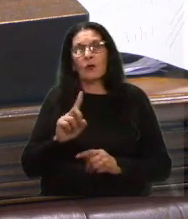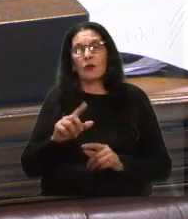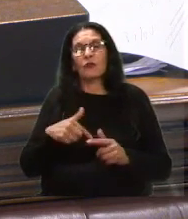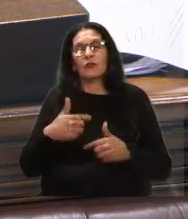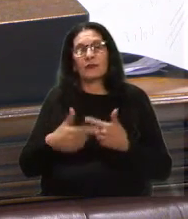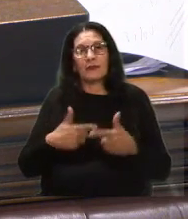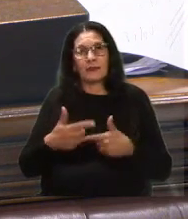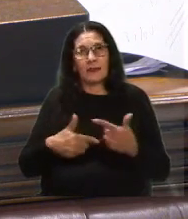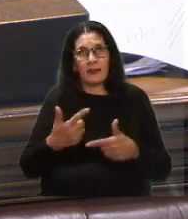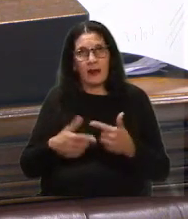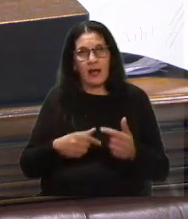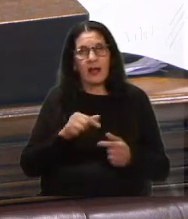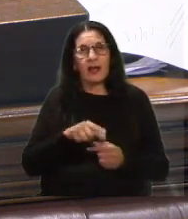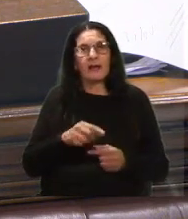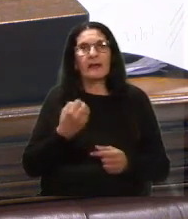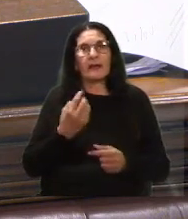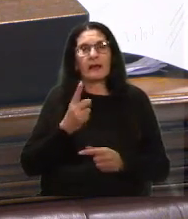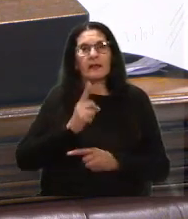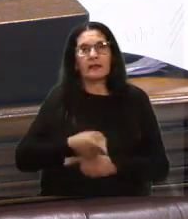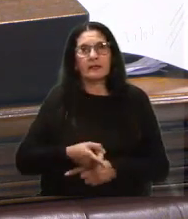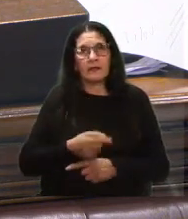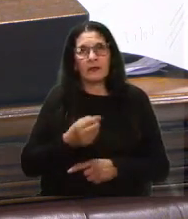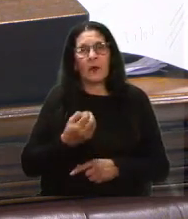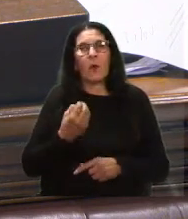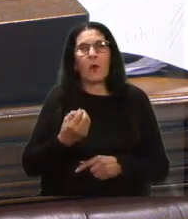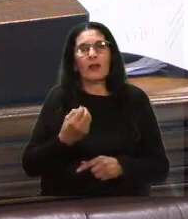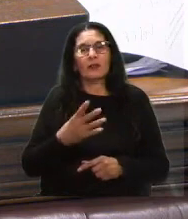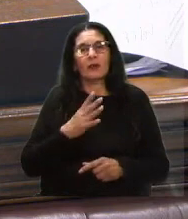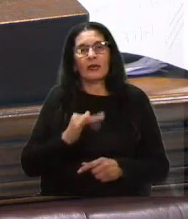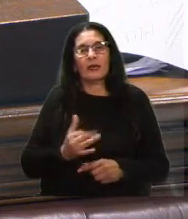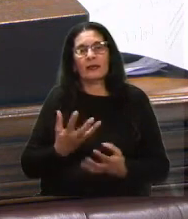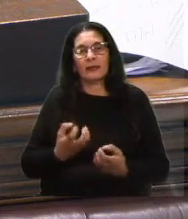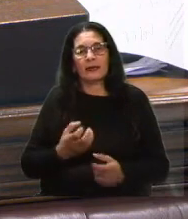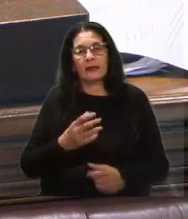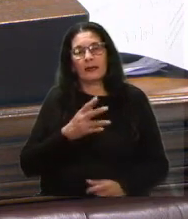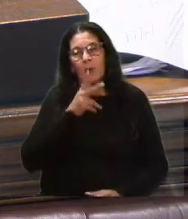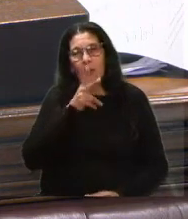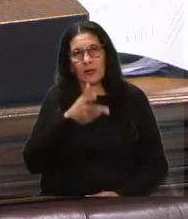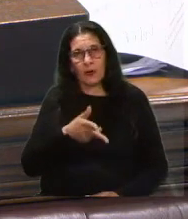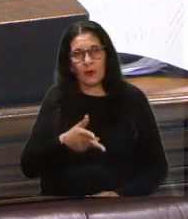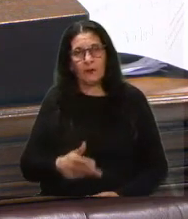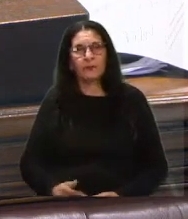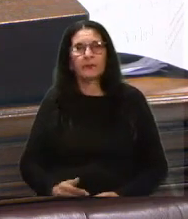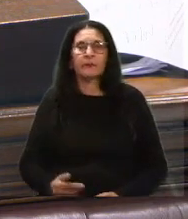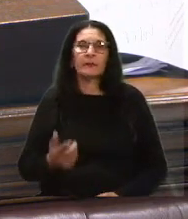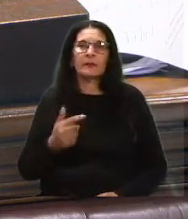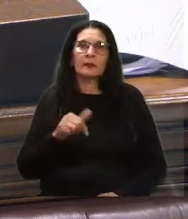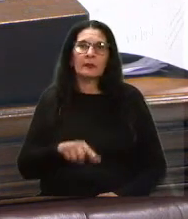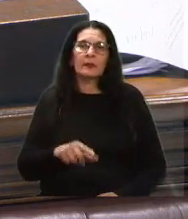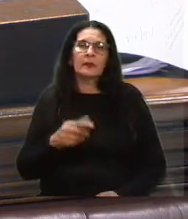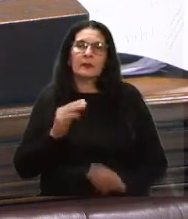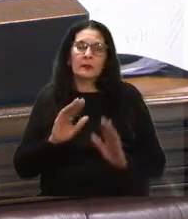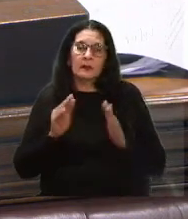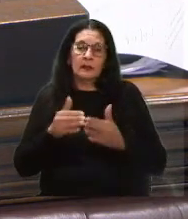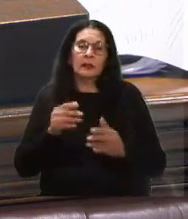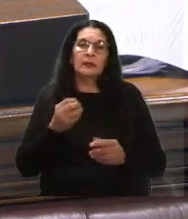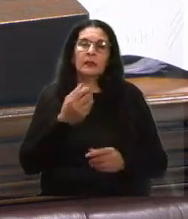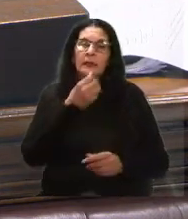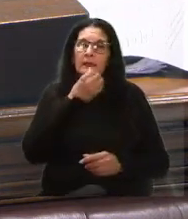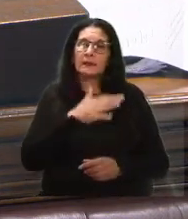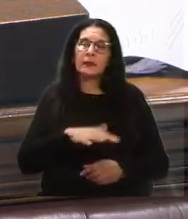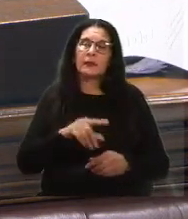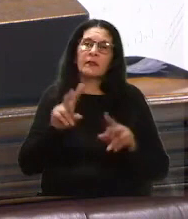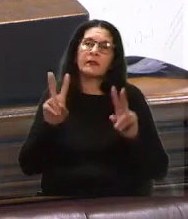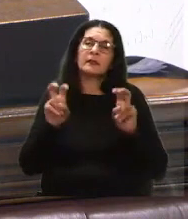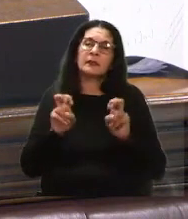constituyéndose en uno de los factores decisivos a la hora de tener un hijo eh adentrándonos en la historia